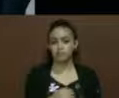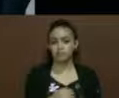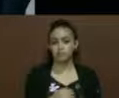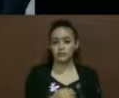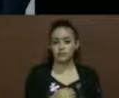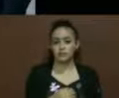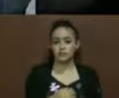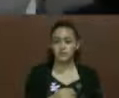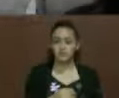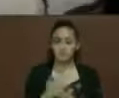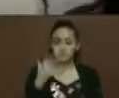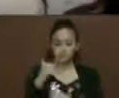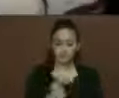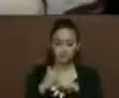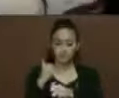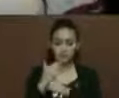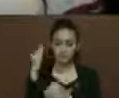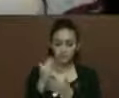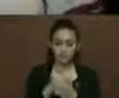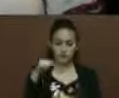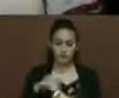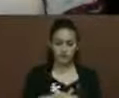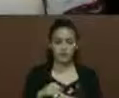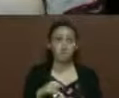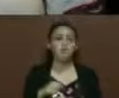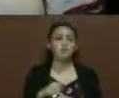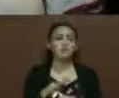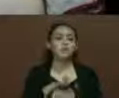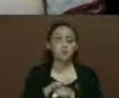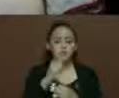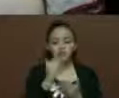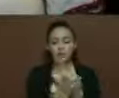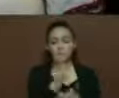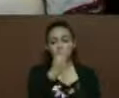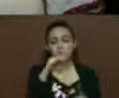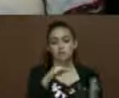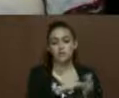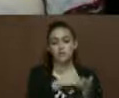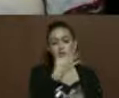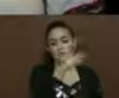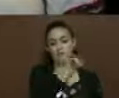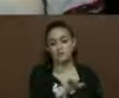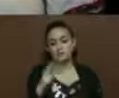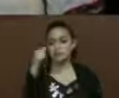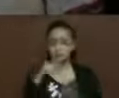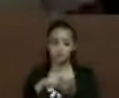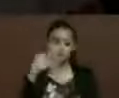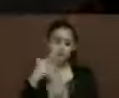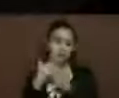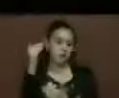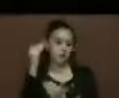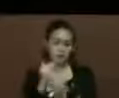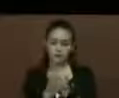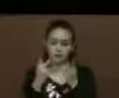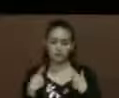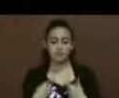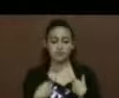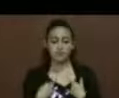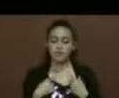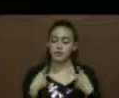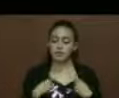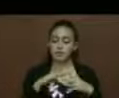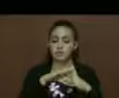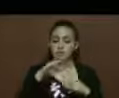quinquenio más bajo de migración es del 2010 al 2015. En todo ese quinquenio migraron de